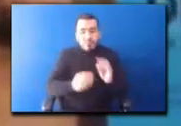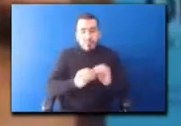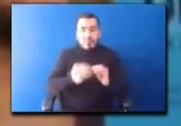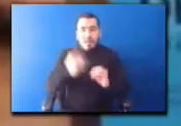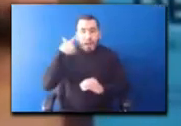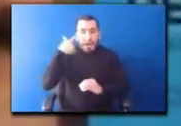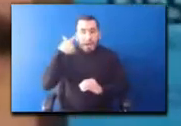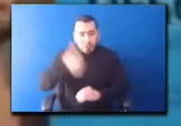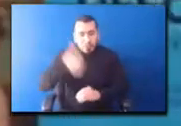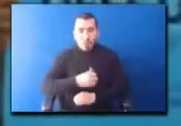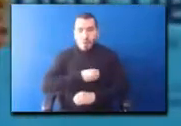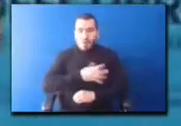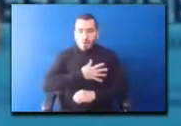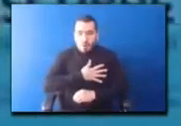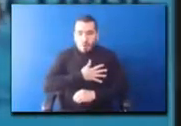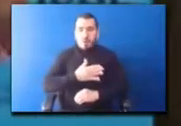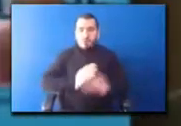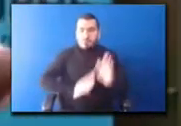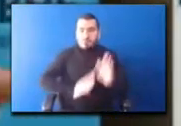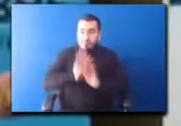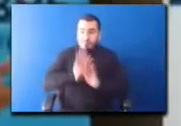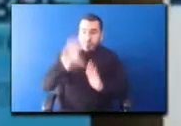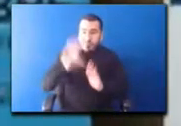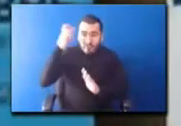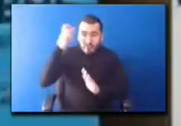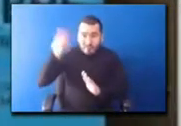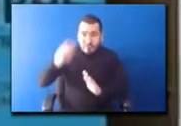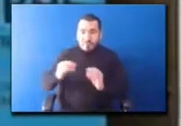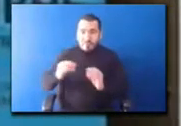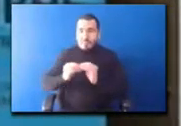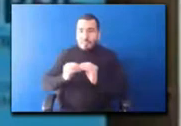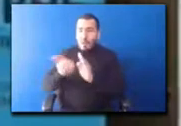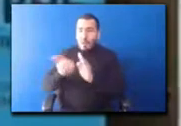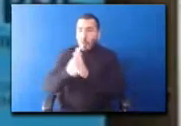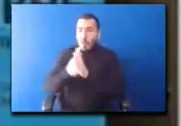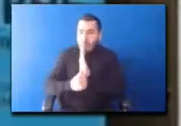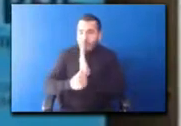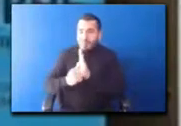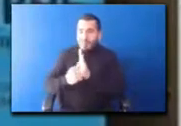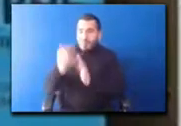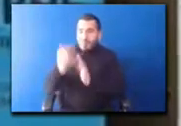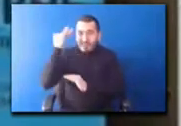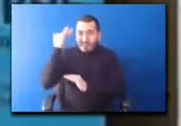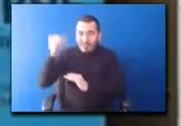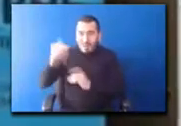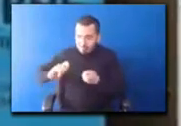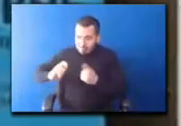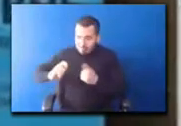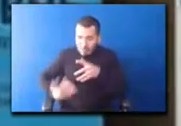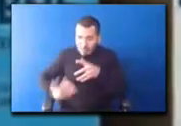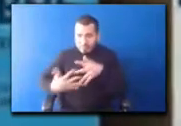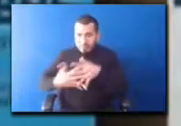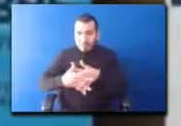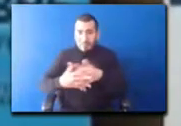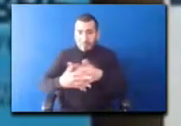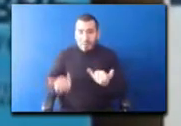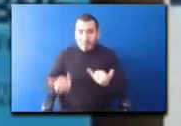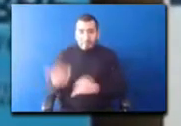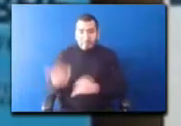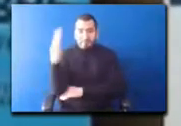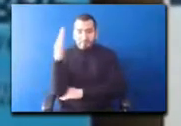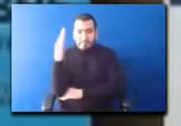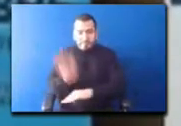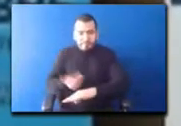oportunidades, desarrollos profesionales, ajustes de programas, en fin, tantas posibilidades que una charla como estas puede